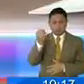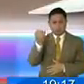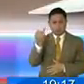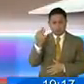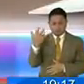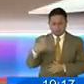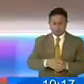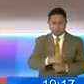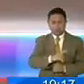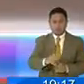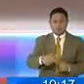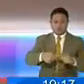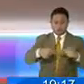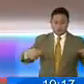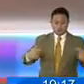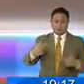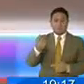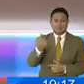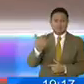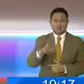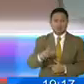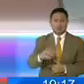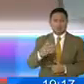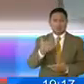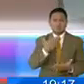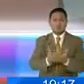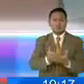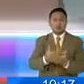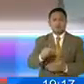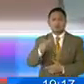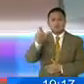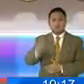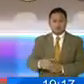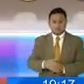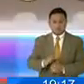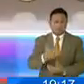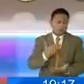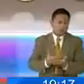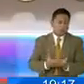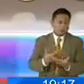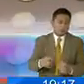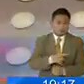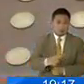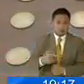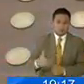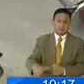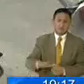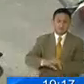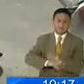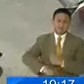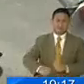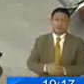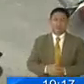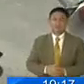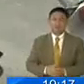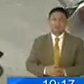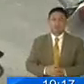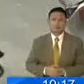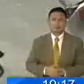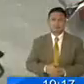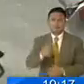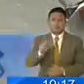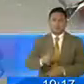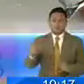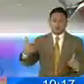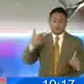arma cortopunzante, dinero y documentos ajenos, es decir, algunas evidencias que andaban por el camino errado. Al ser apuntado por este